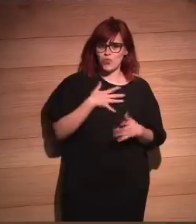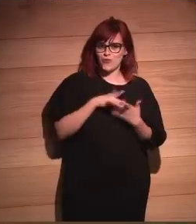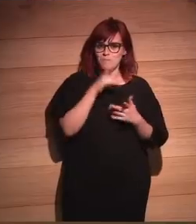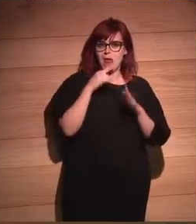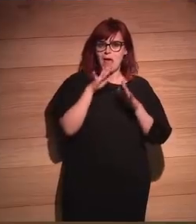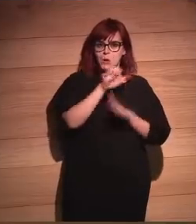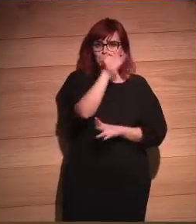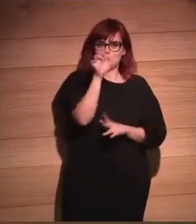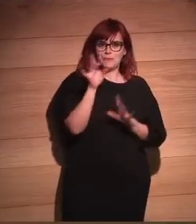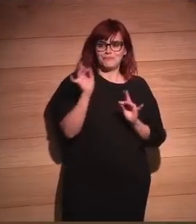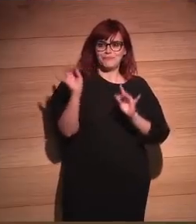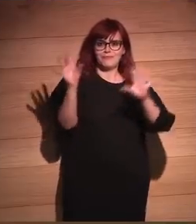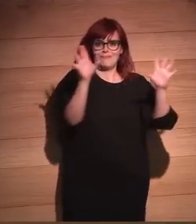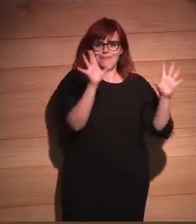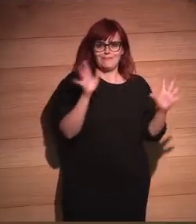¿no? Si se quiere,